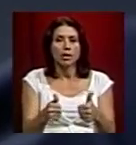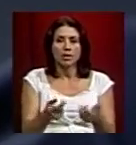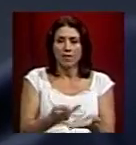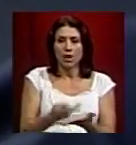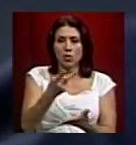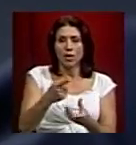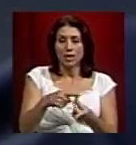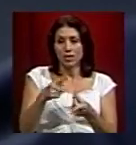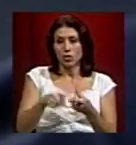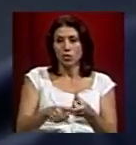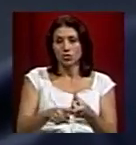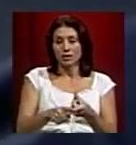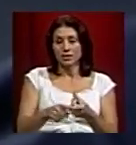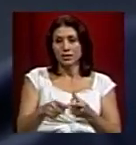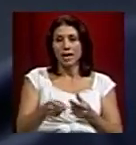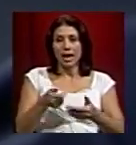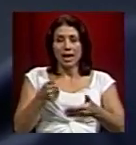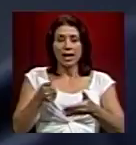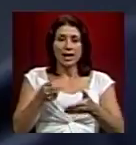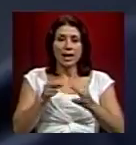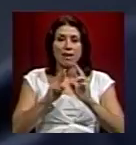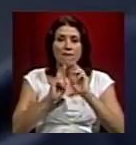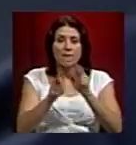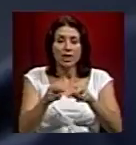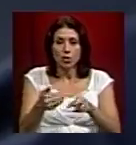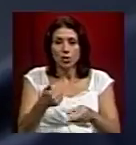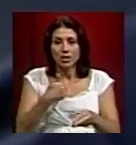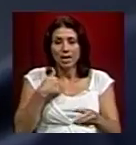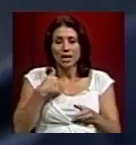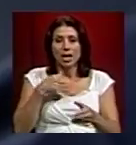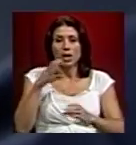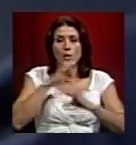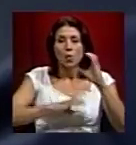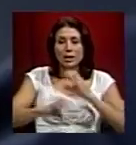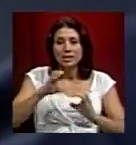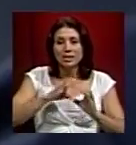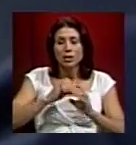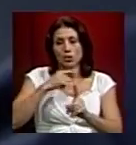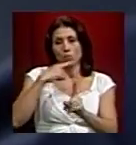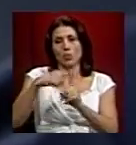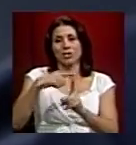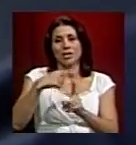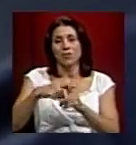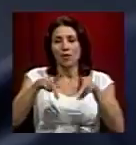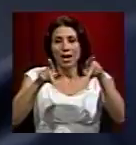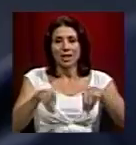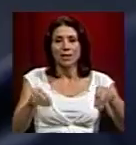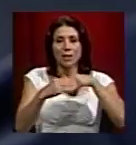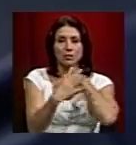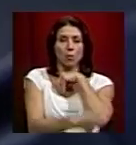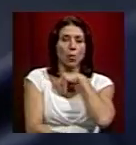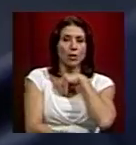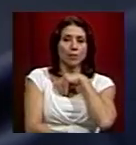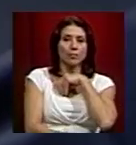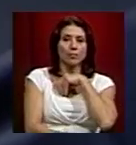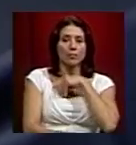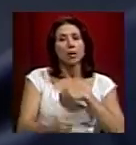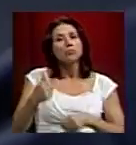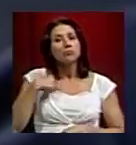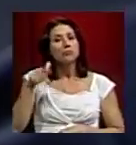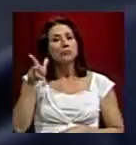el efecto que tiene el comercio es un efecto muy positivo en la gente más pobre. Algunos, más bien he